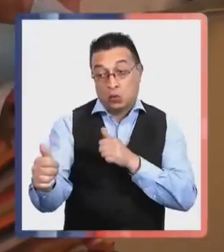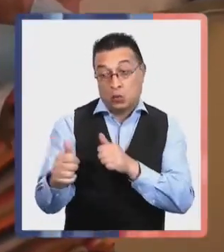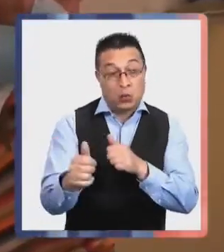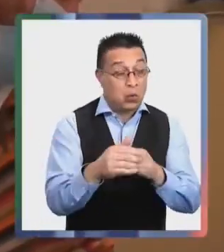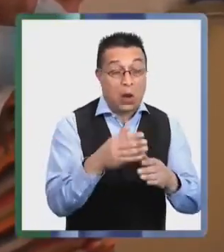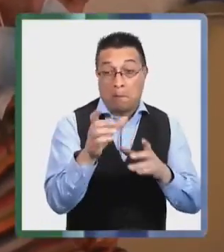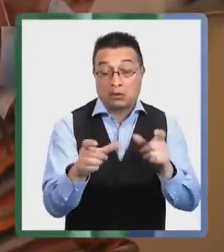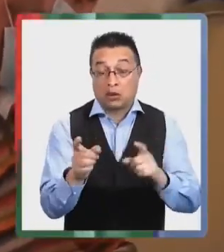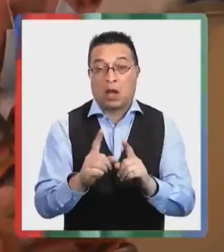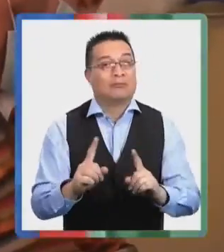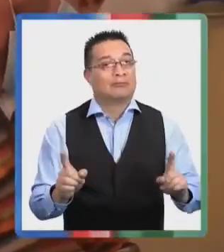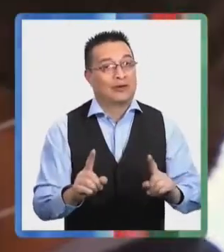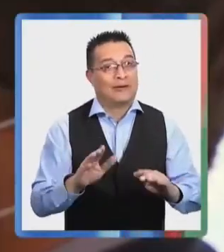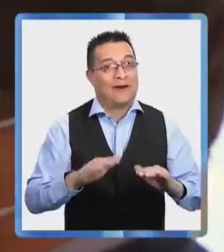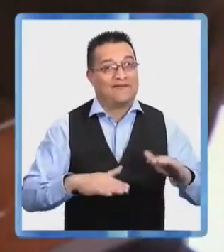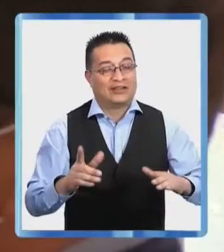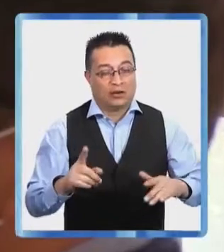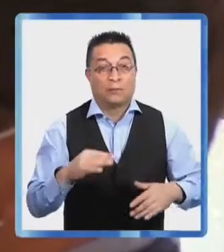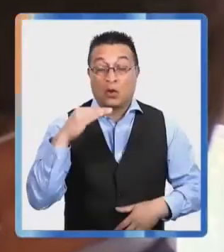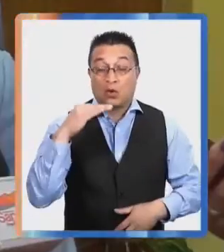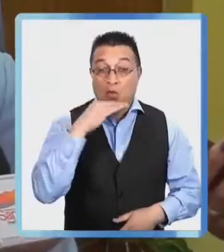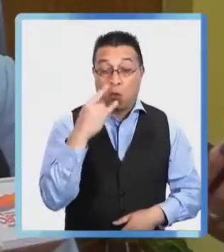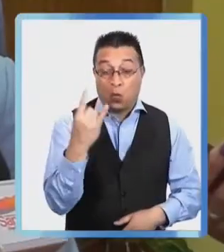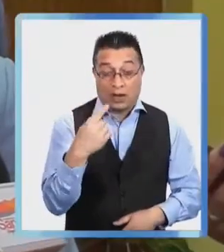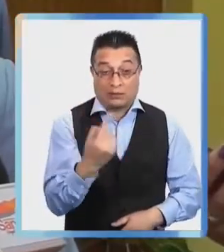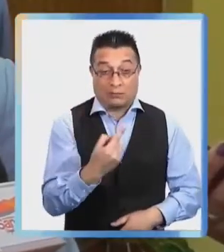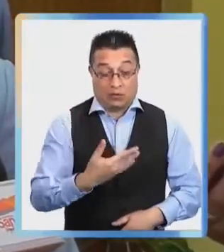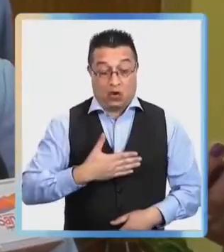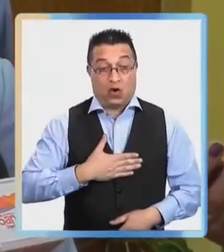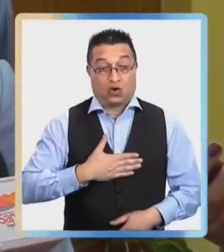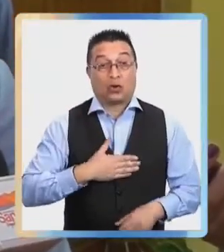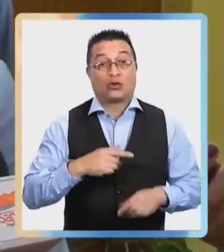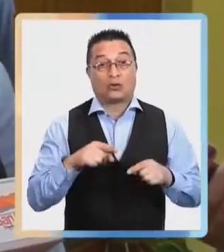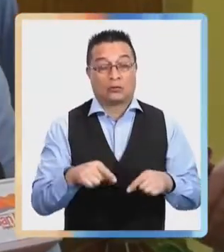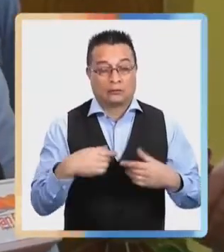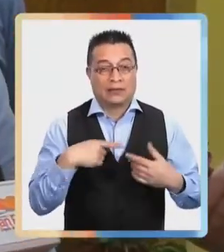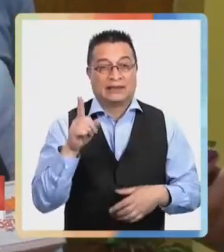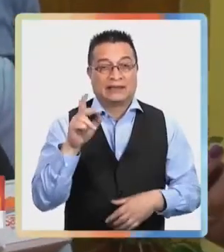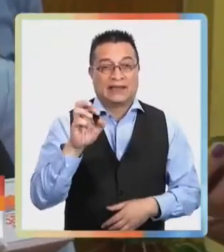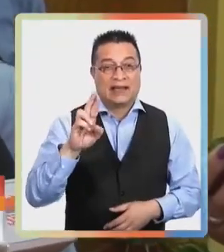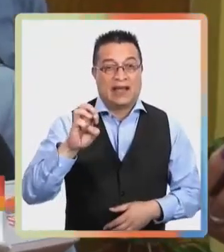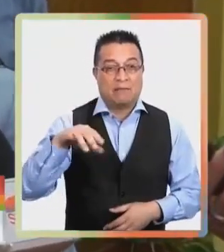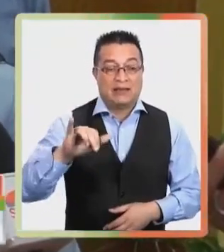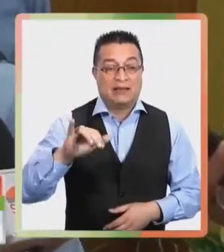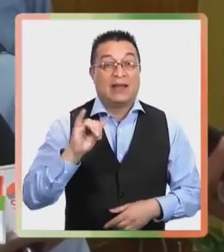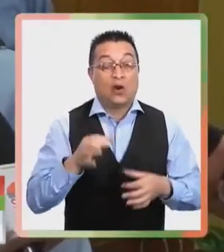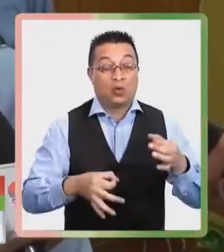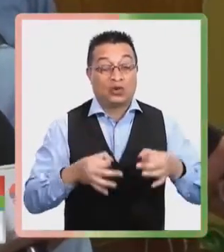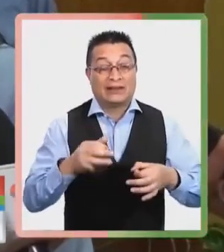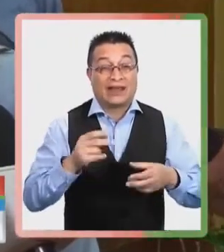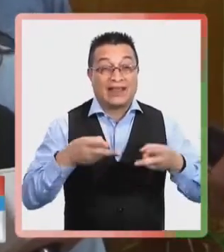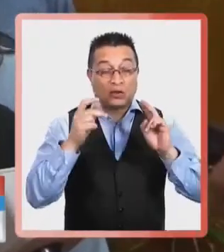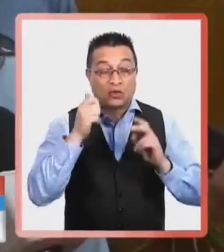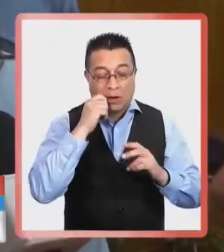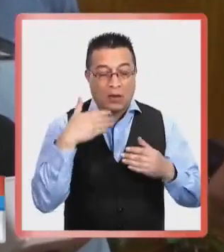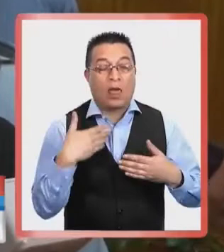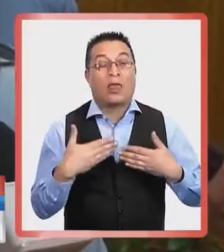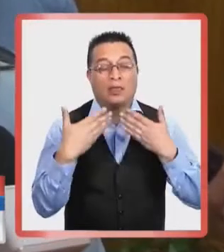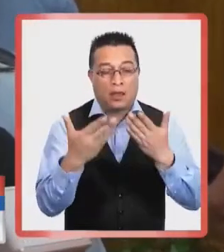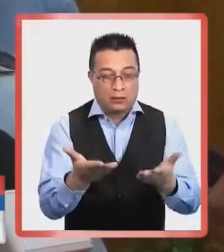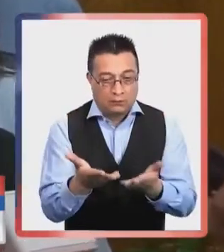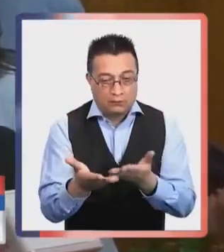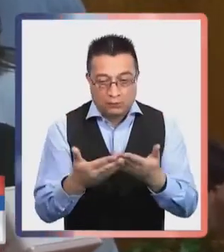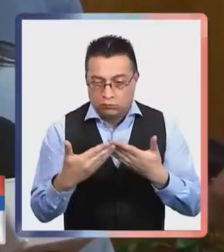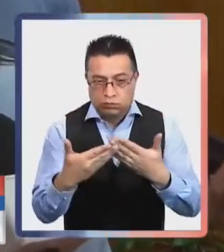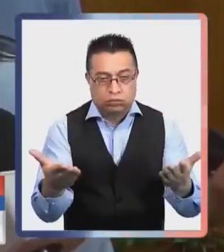al alcance de la población que los necesita. La urgencia para nosotros de la Seremi de Justicia y Derechos Humanos tiene que ver con acercar nuestros servicios